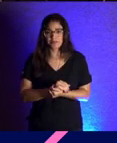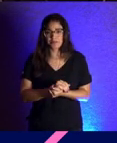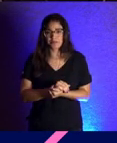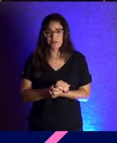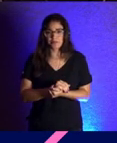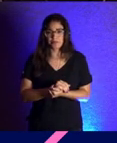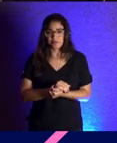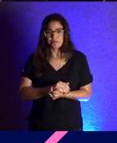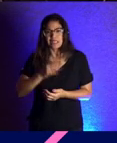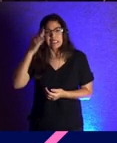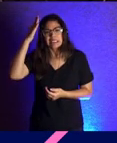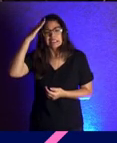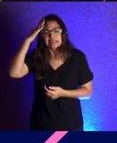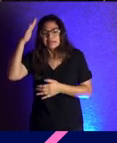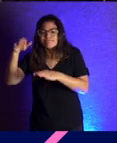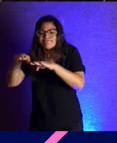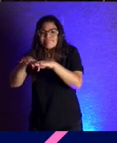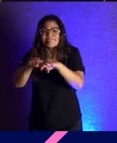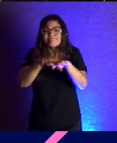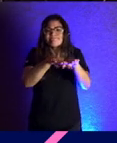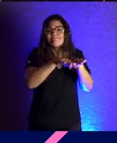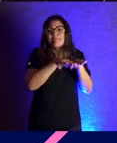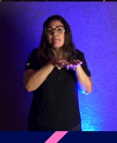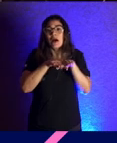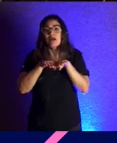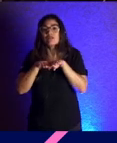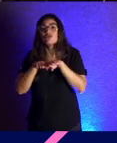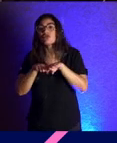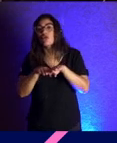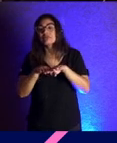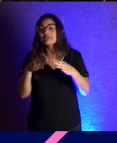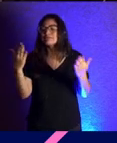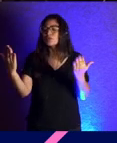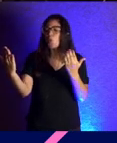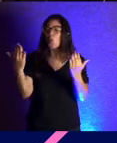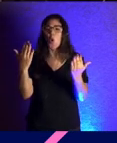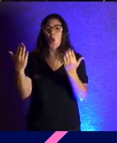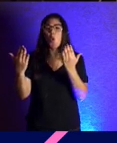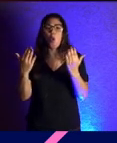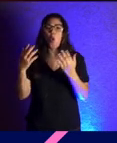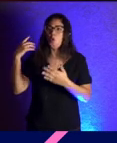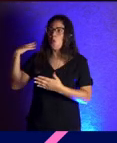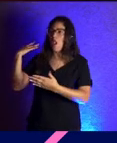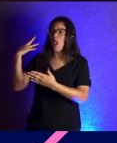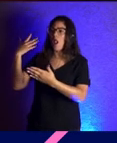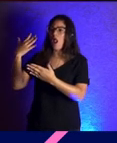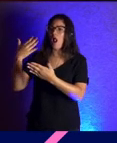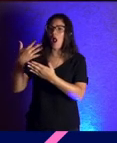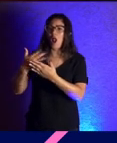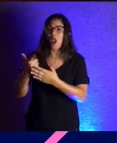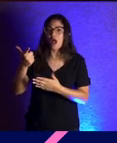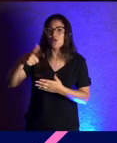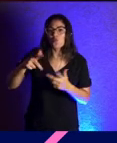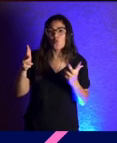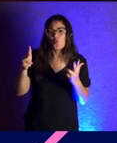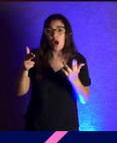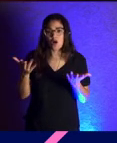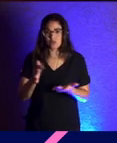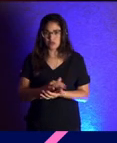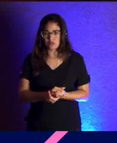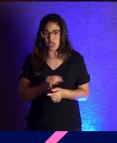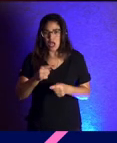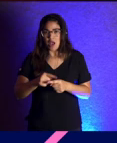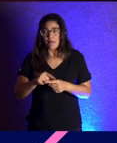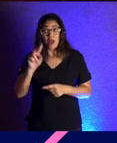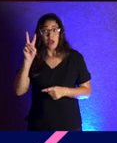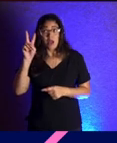para ir a los actores, a los comportamientos que ellos tenían, pues cuando ocurren este tiempo de edad,